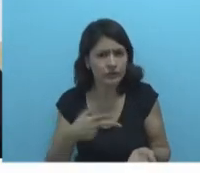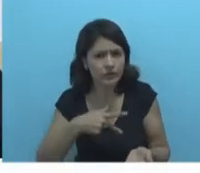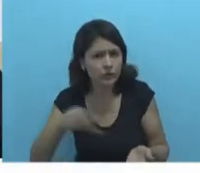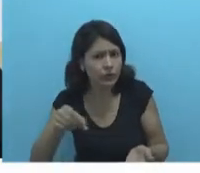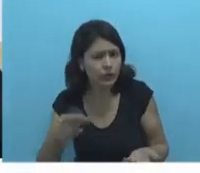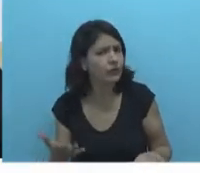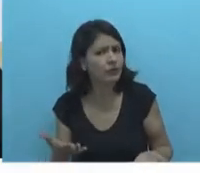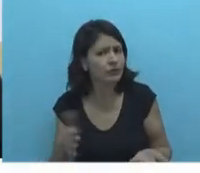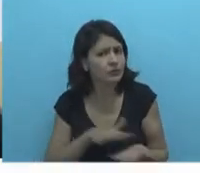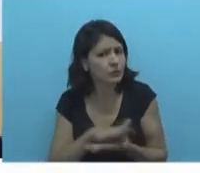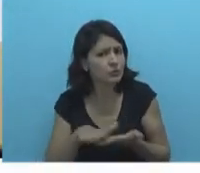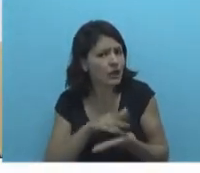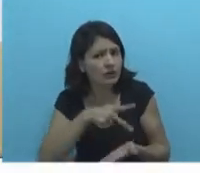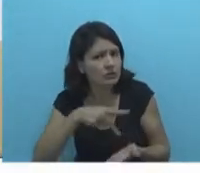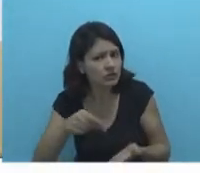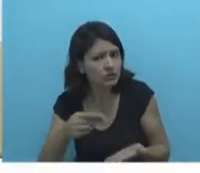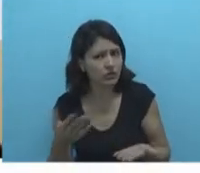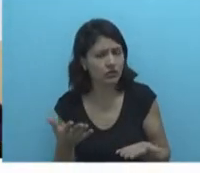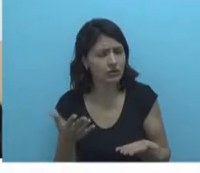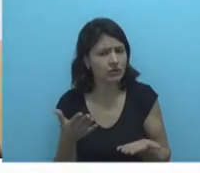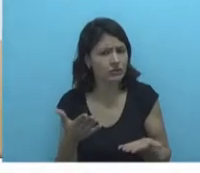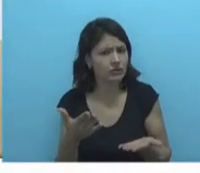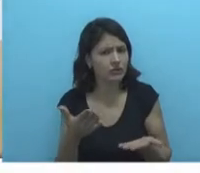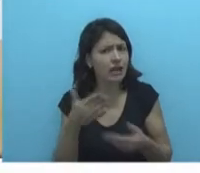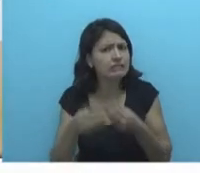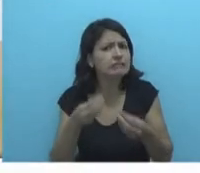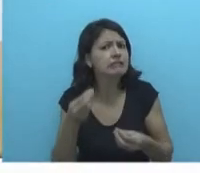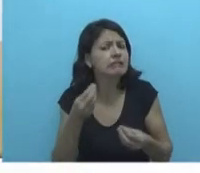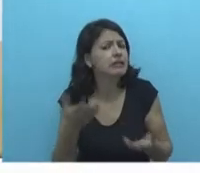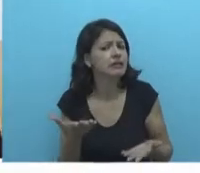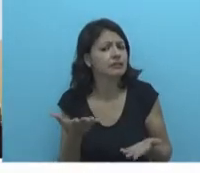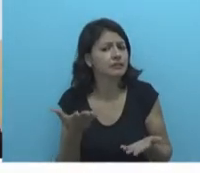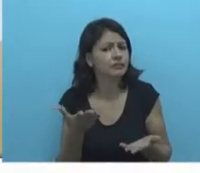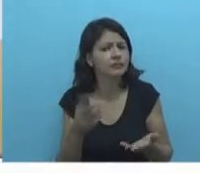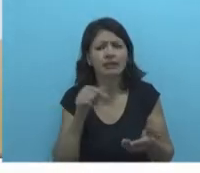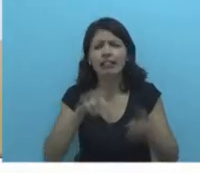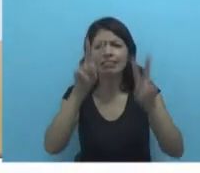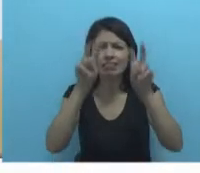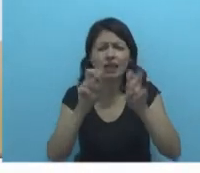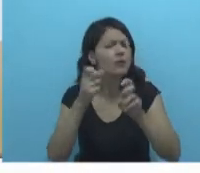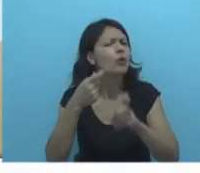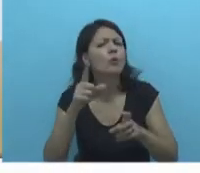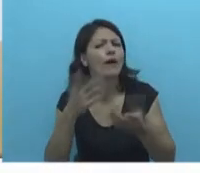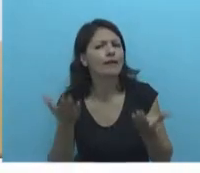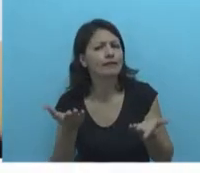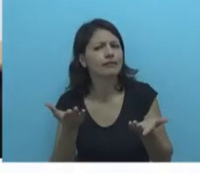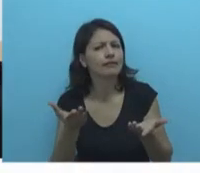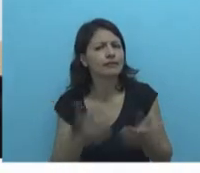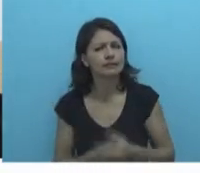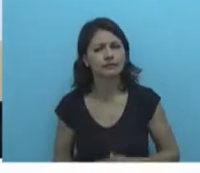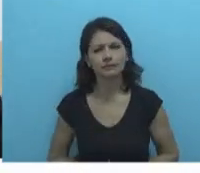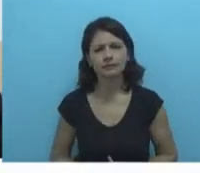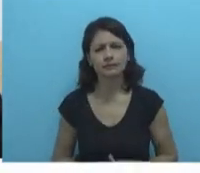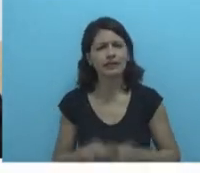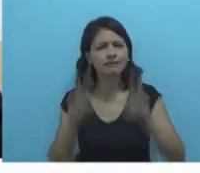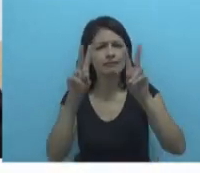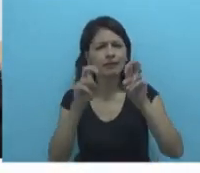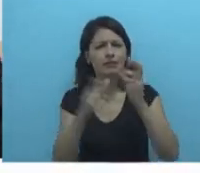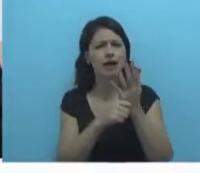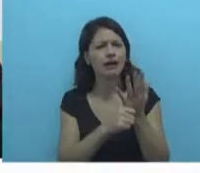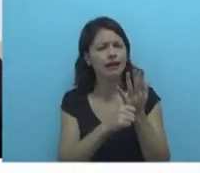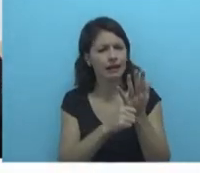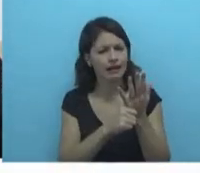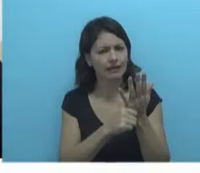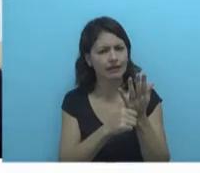la medición el índice. Entonces, ¿qué vamos a decir? Acá el tema de la carne, de